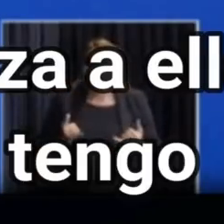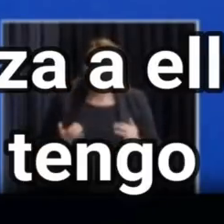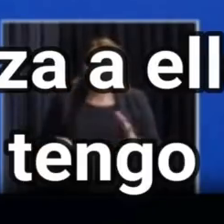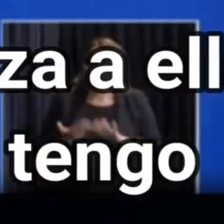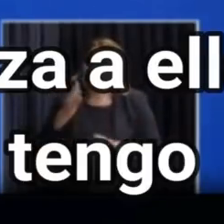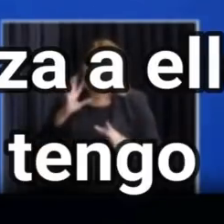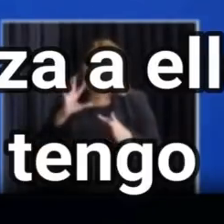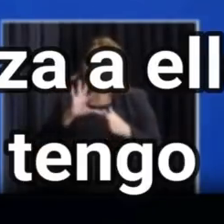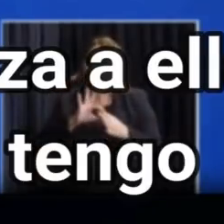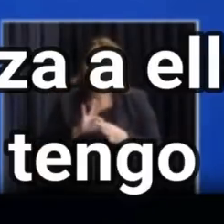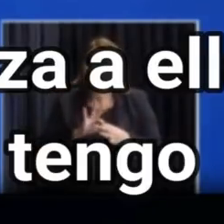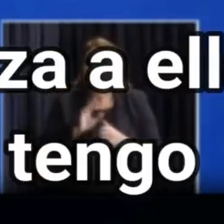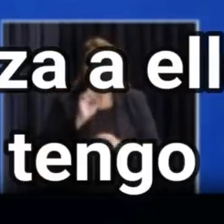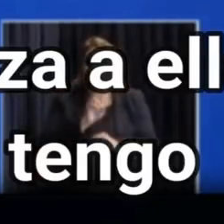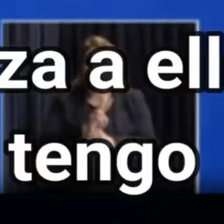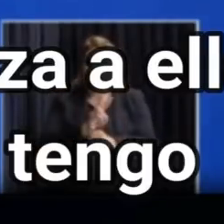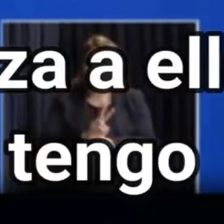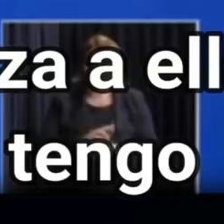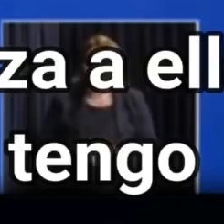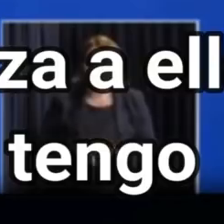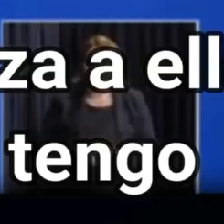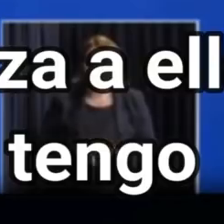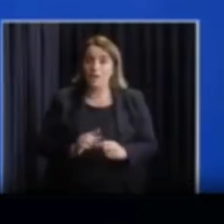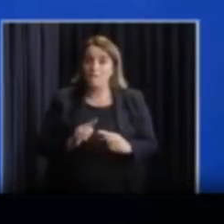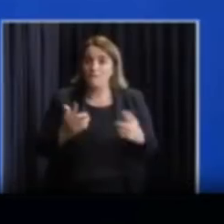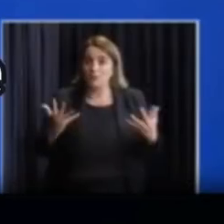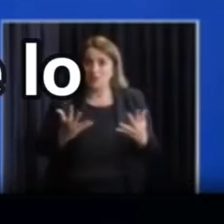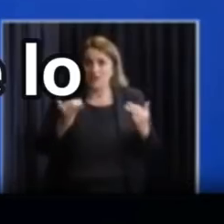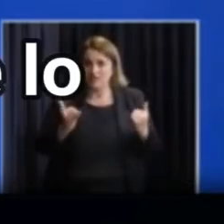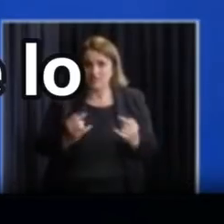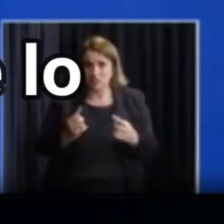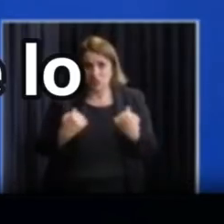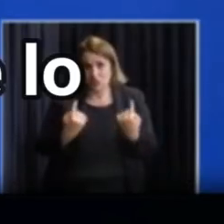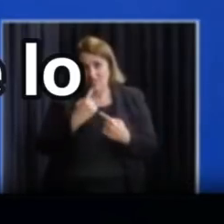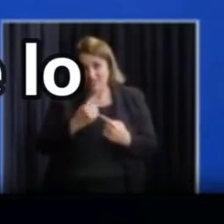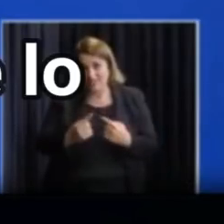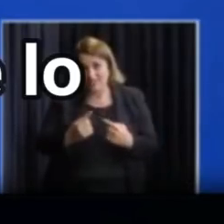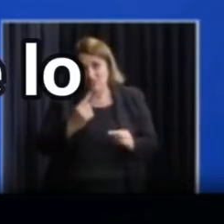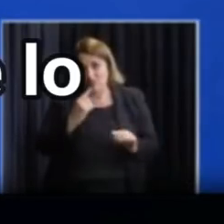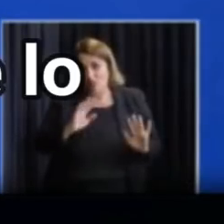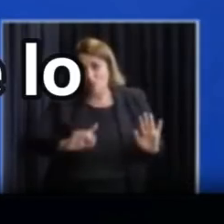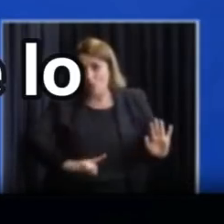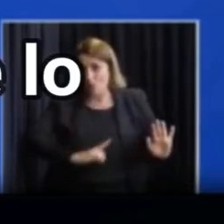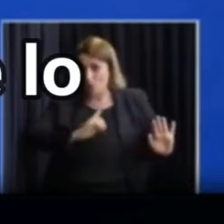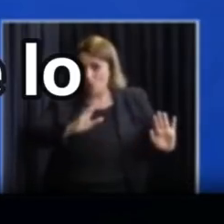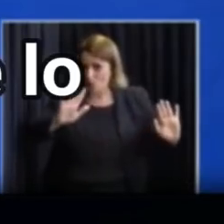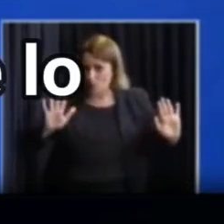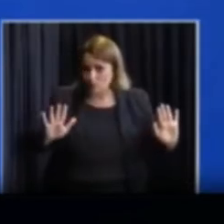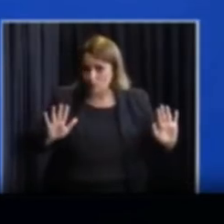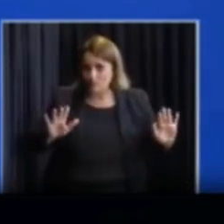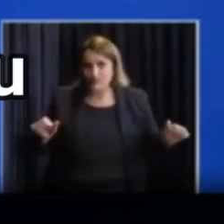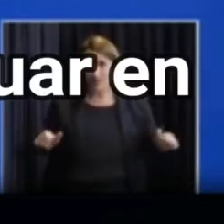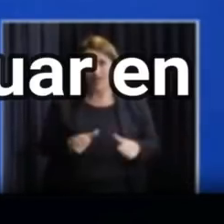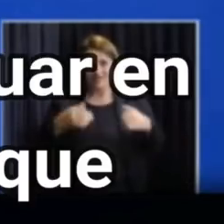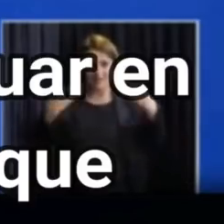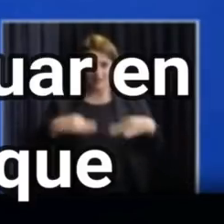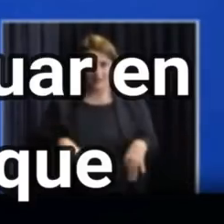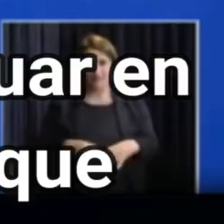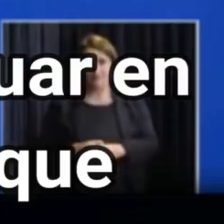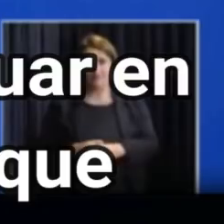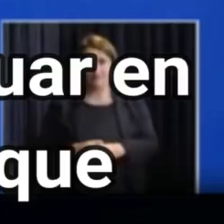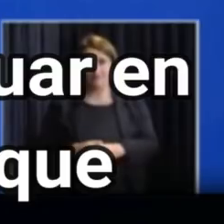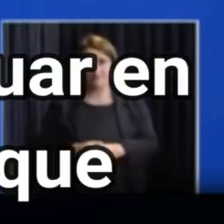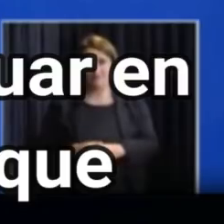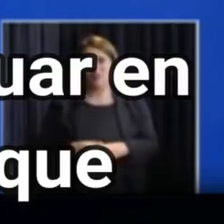ella y la cuida. Y por el momento, lo tengo que decir con orgullo, que la ha sabido hacer. Y estoy seguro